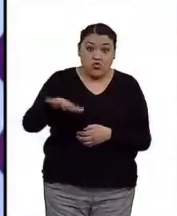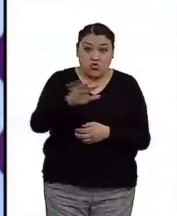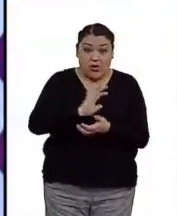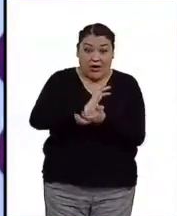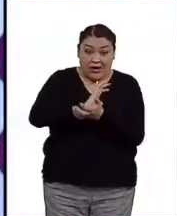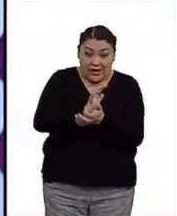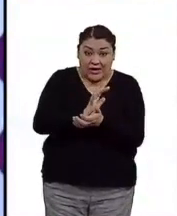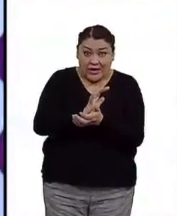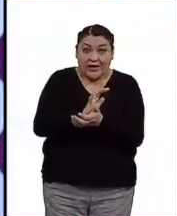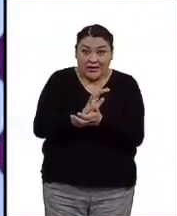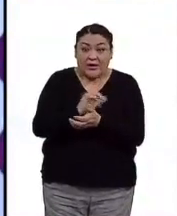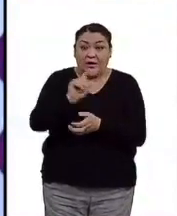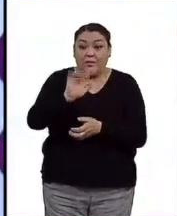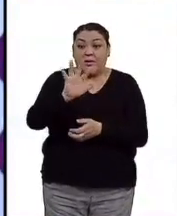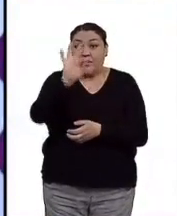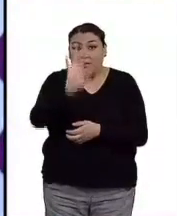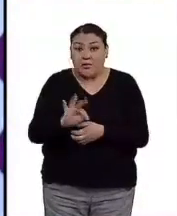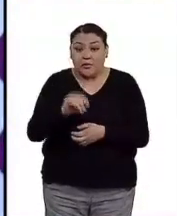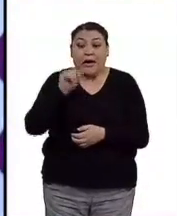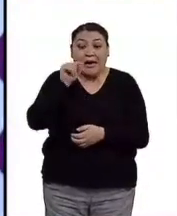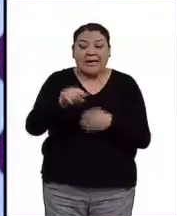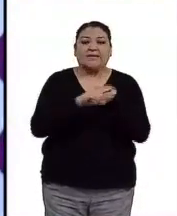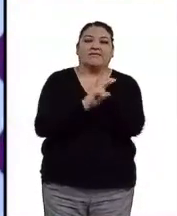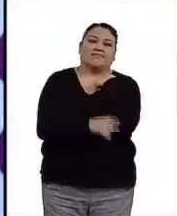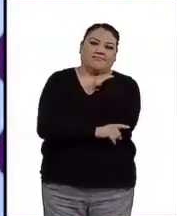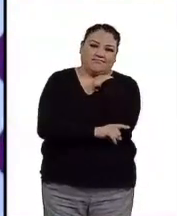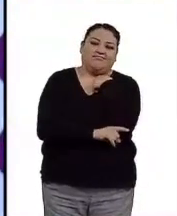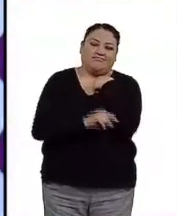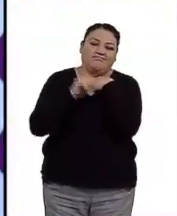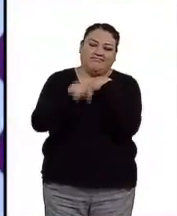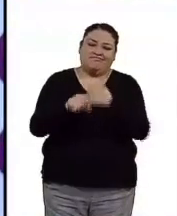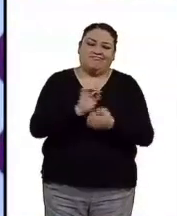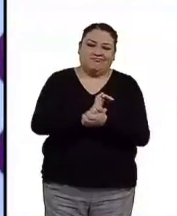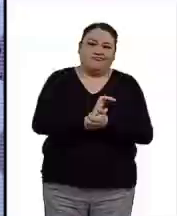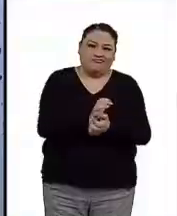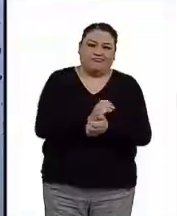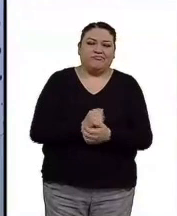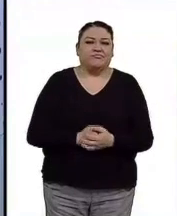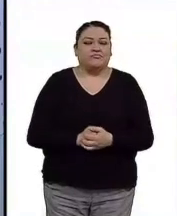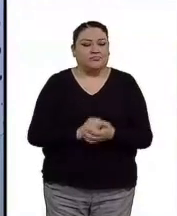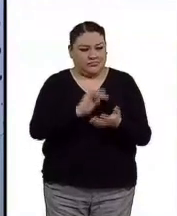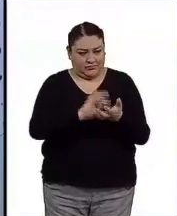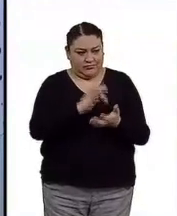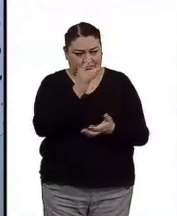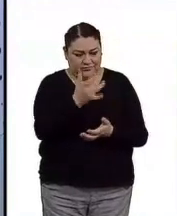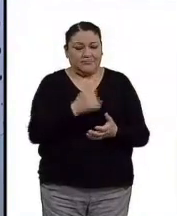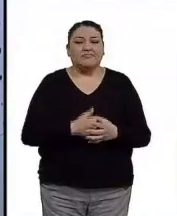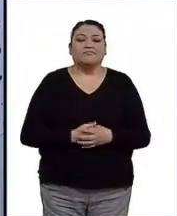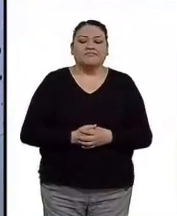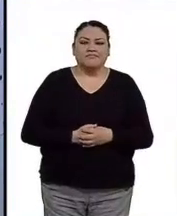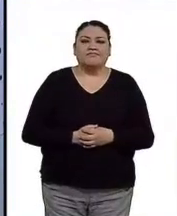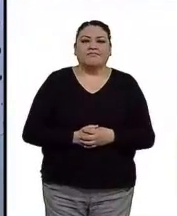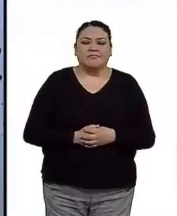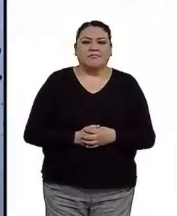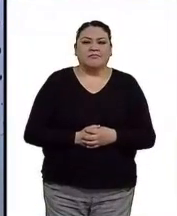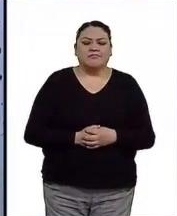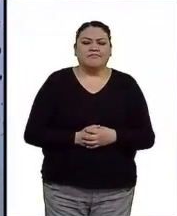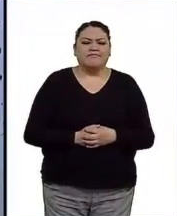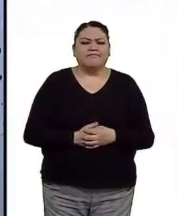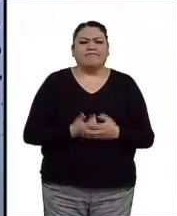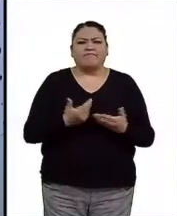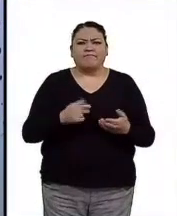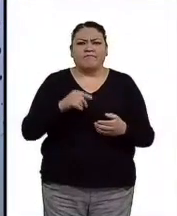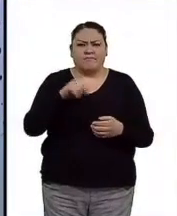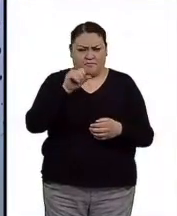corresponden a esta situación de estar embarazadas. Ok, muchas gracias. Y también en